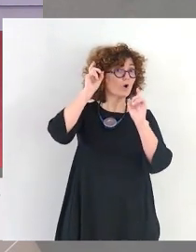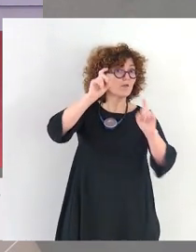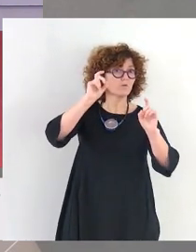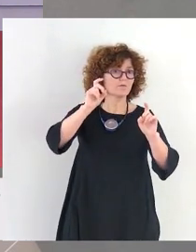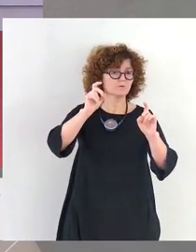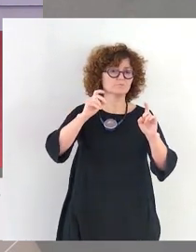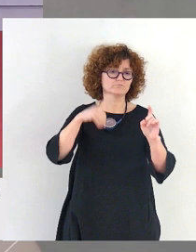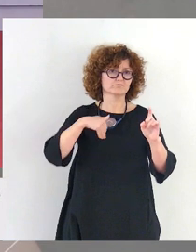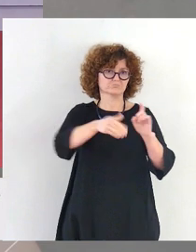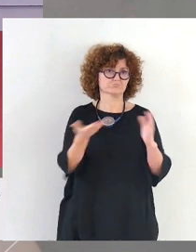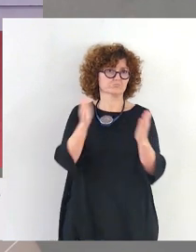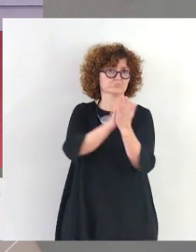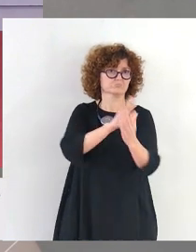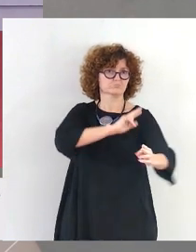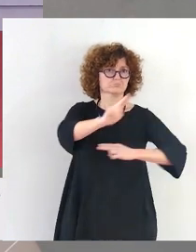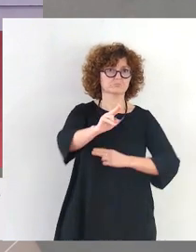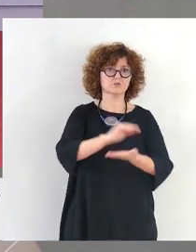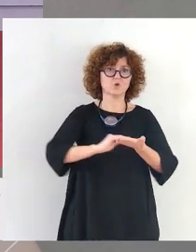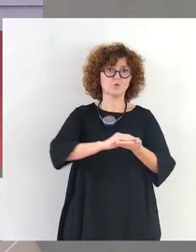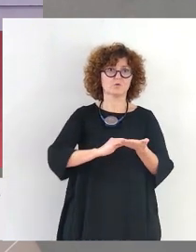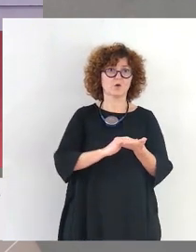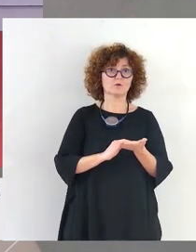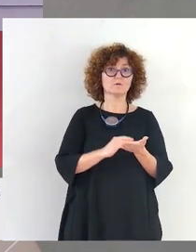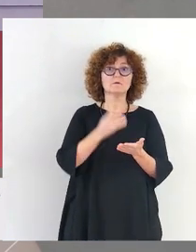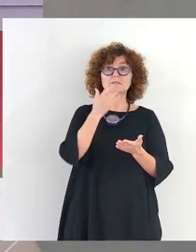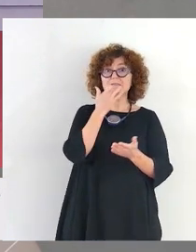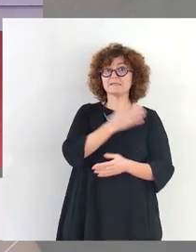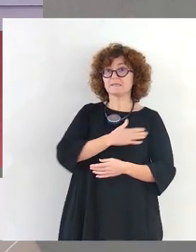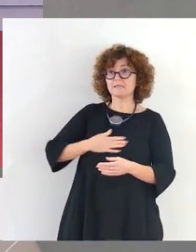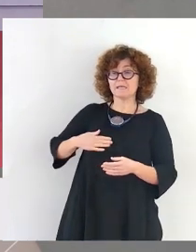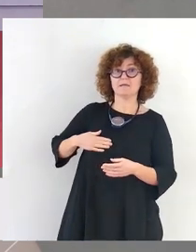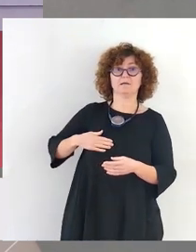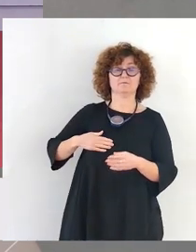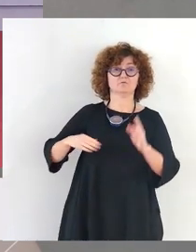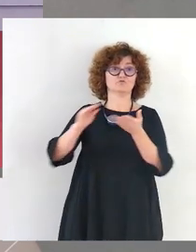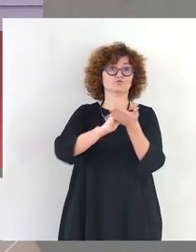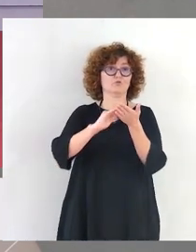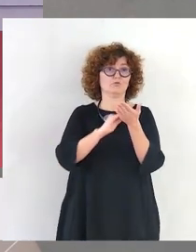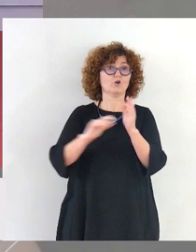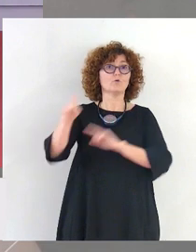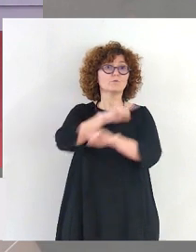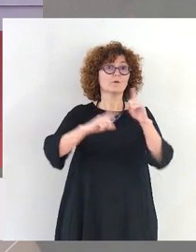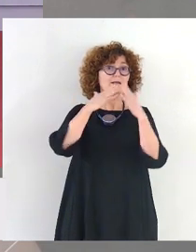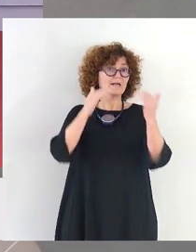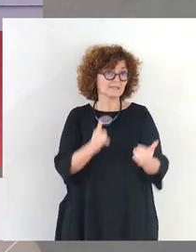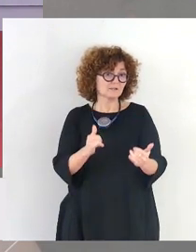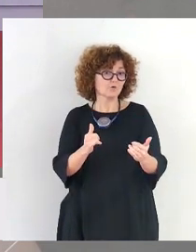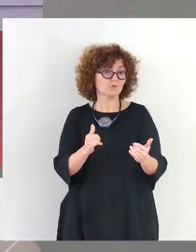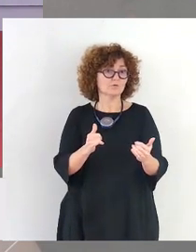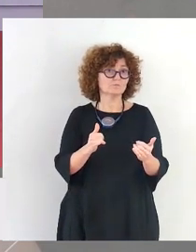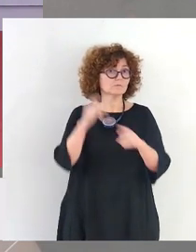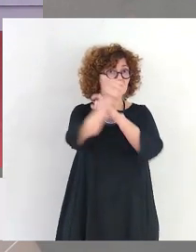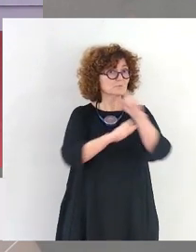se resolvía Y si apareciera el resolver el problema del consumo energético o de la renta energética de las